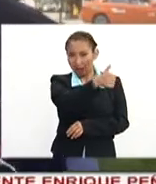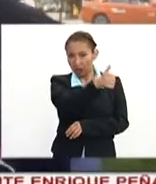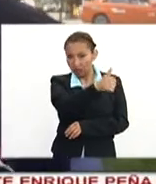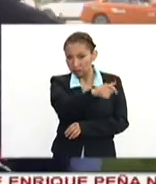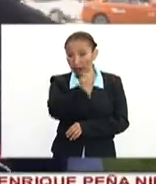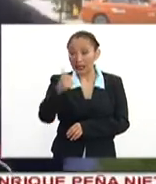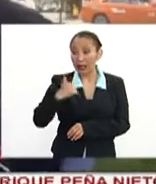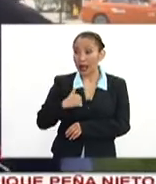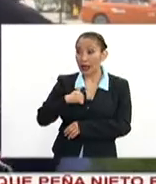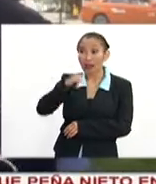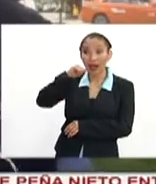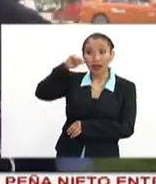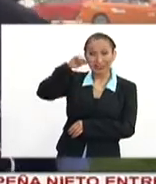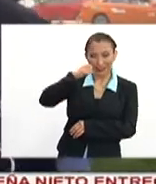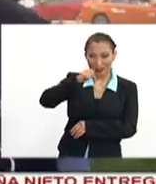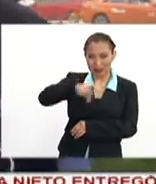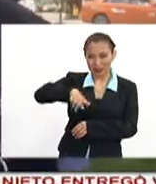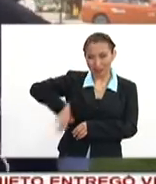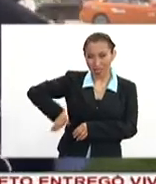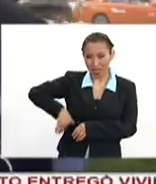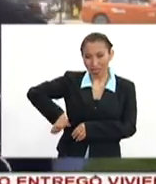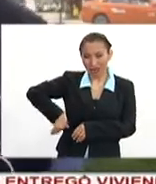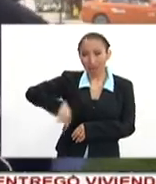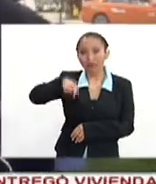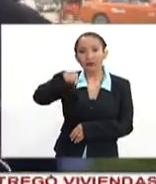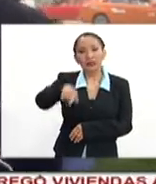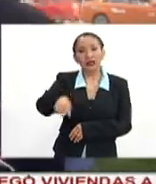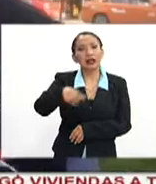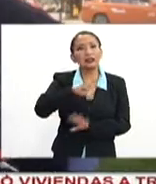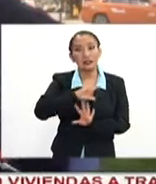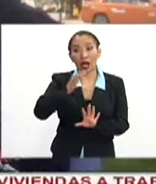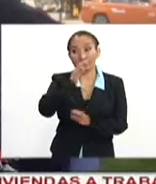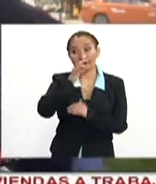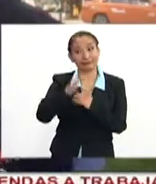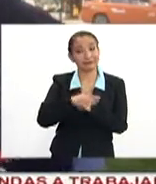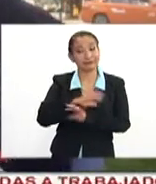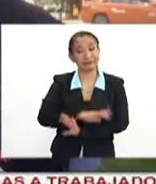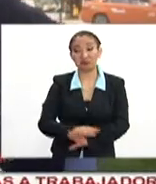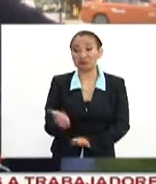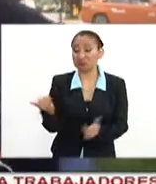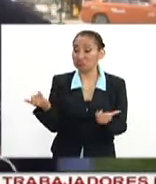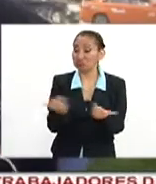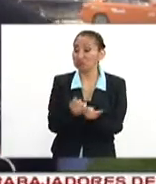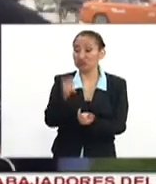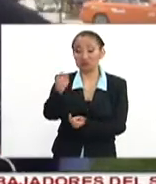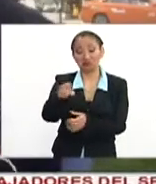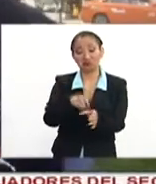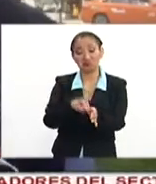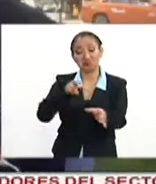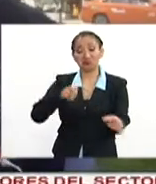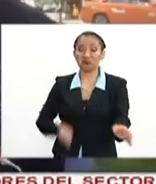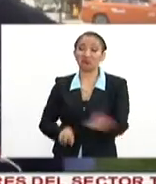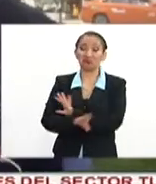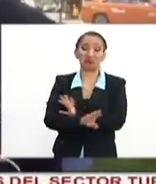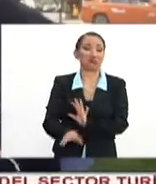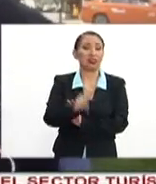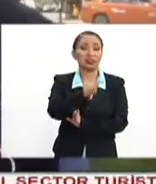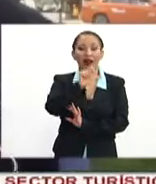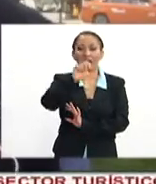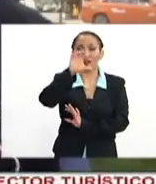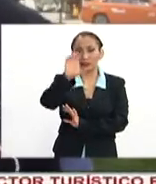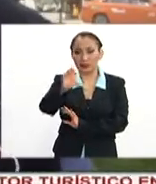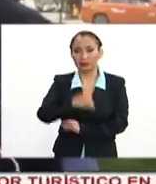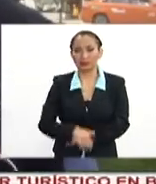agosto. Y Canadá ayer, como tú lo dices, bueno, pues ya ha amagado también con levantarse de